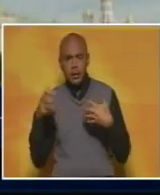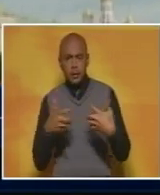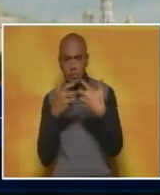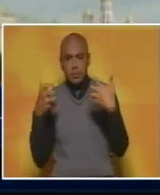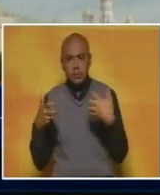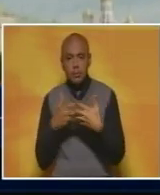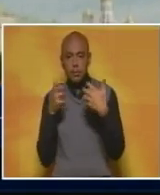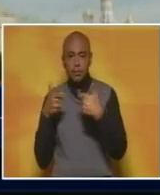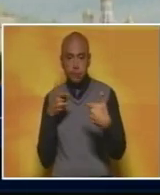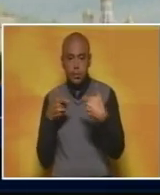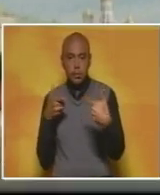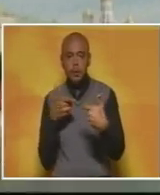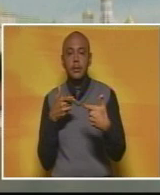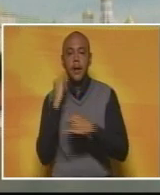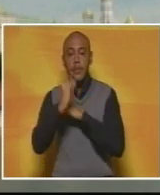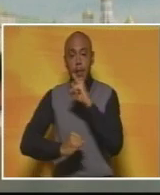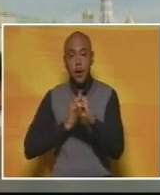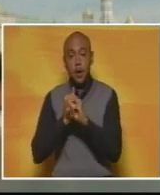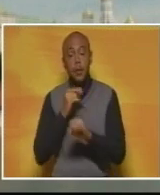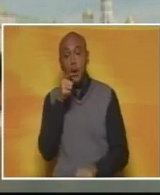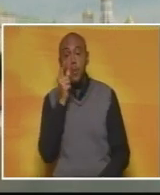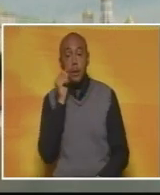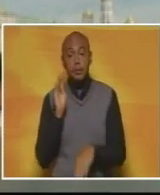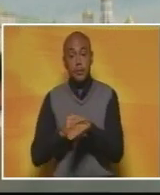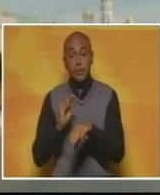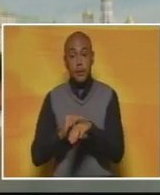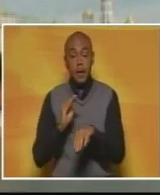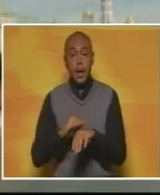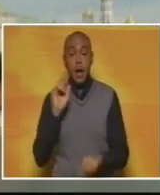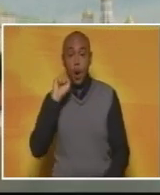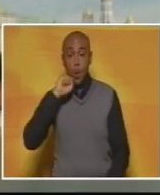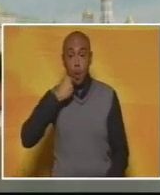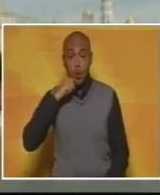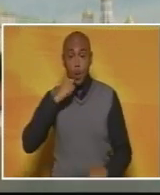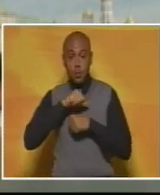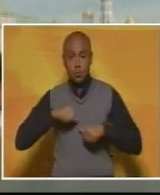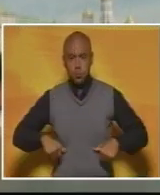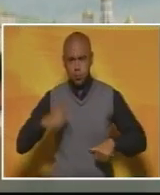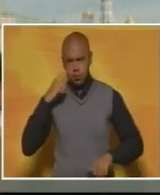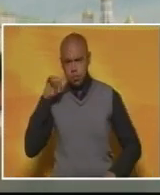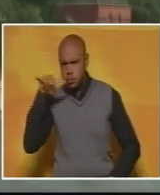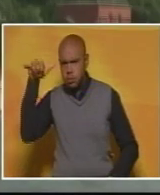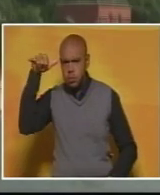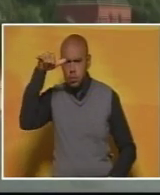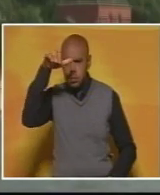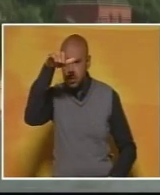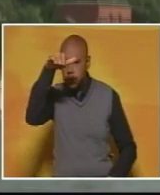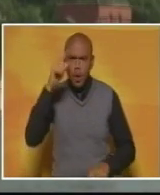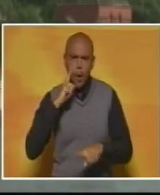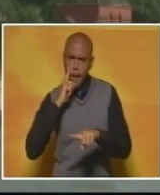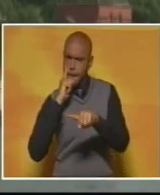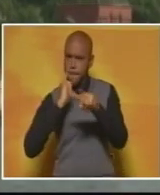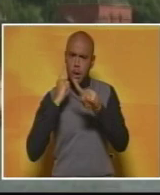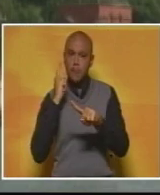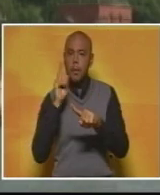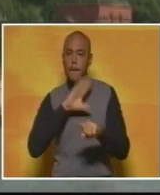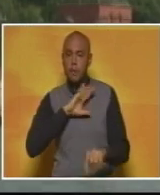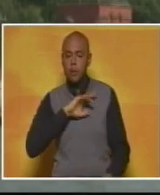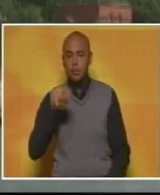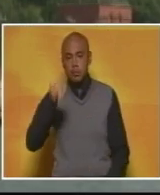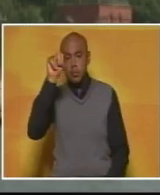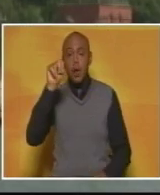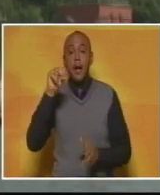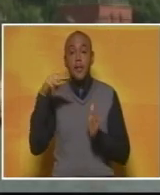internacional. El Kremlin agregó que militares rusos detectaron aviones y drones estadounidenses que pudieron actuar en la zona al noroeste de Siria,